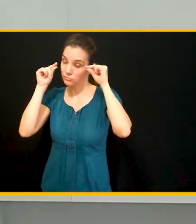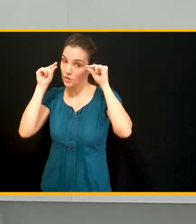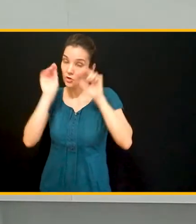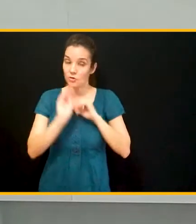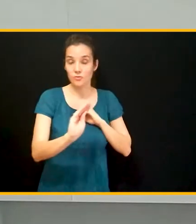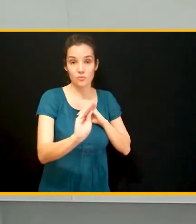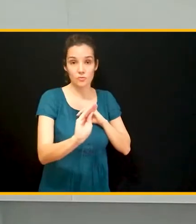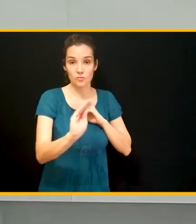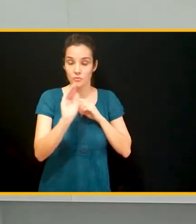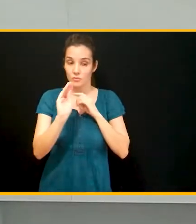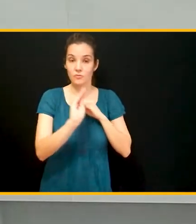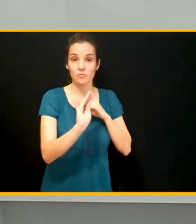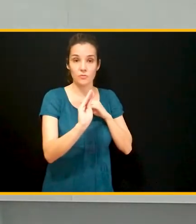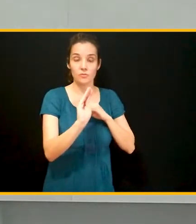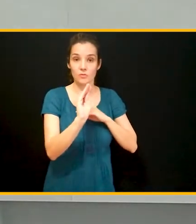your